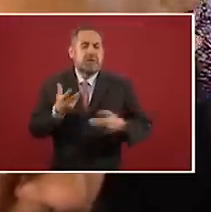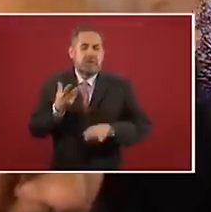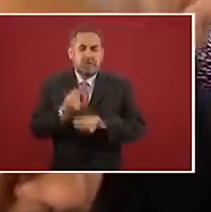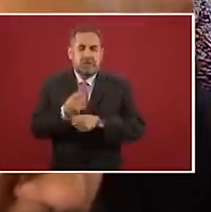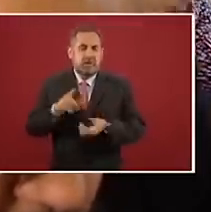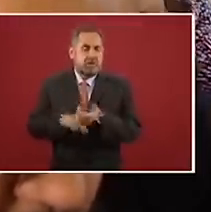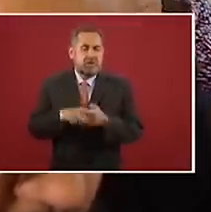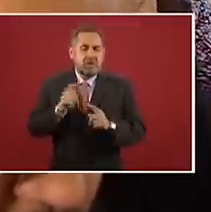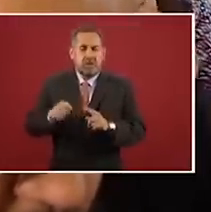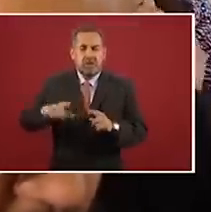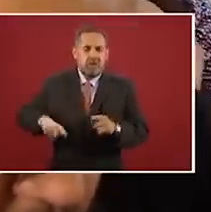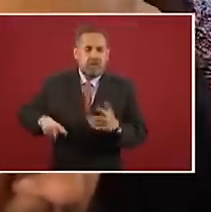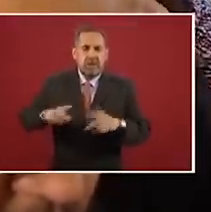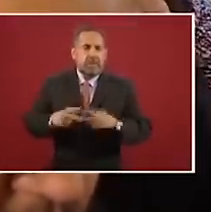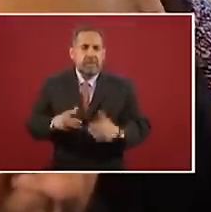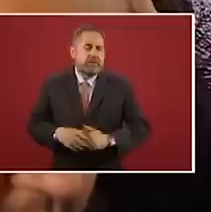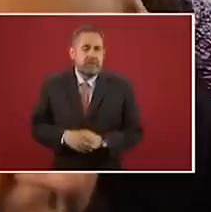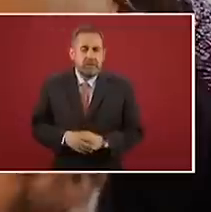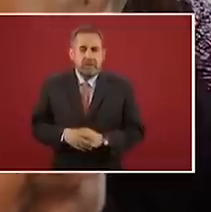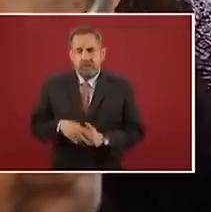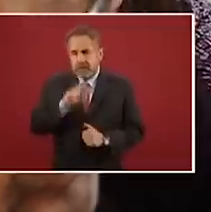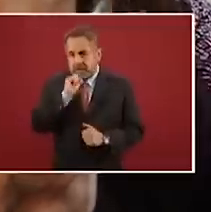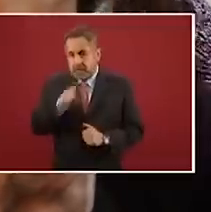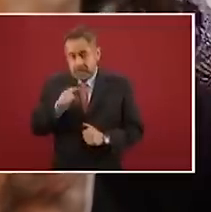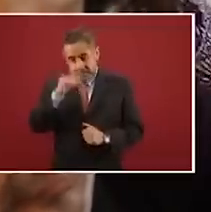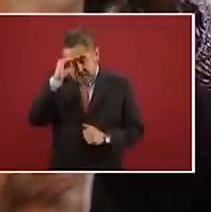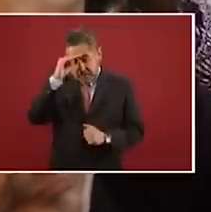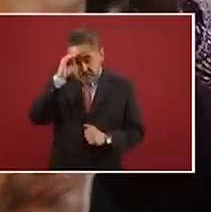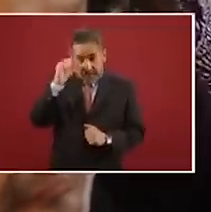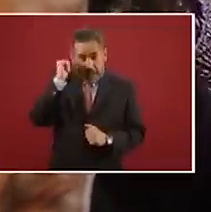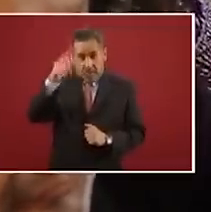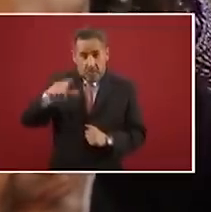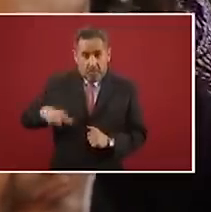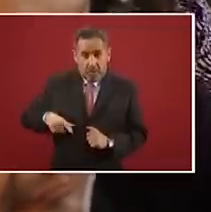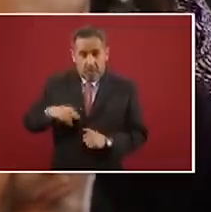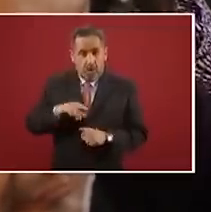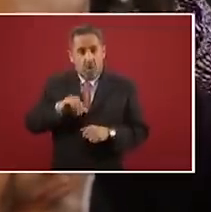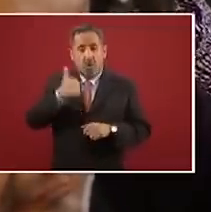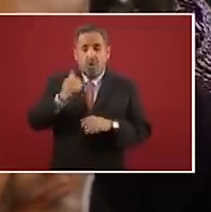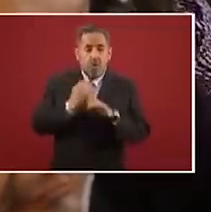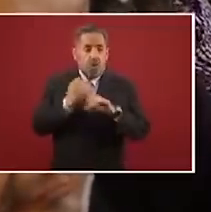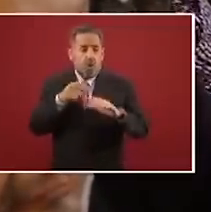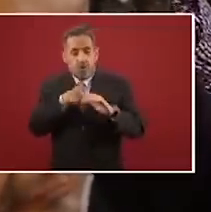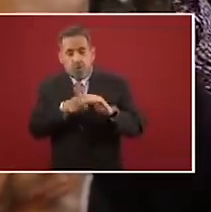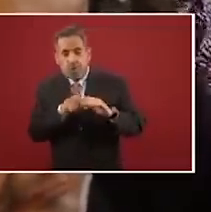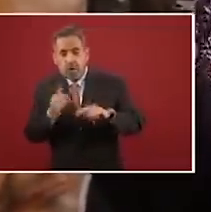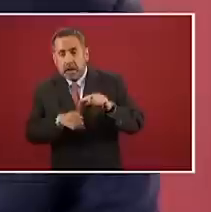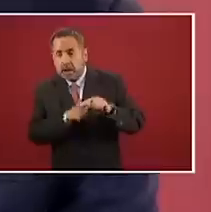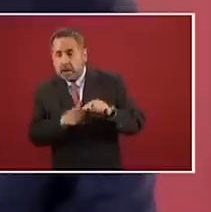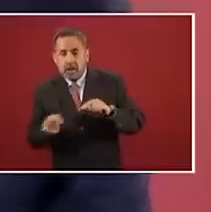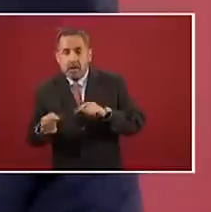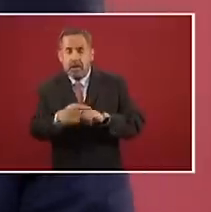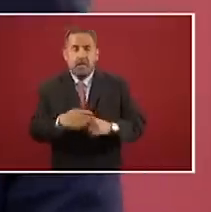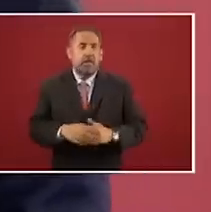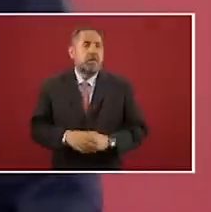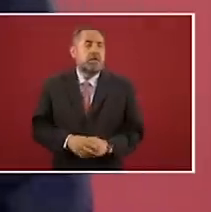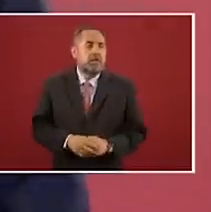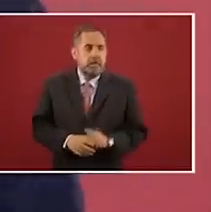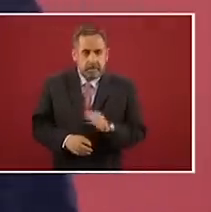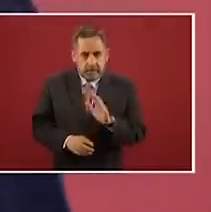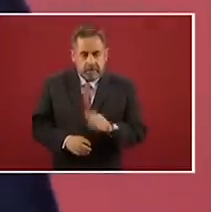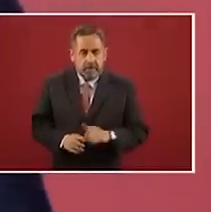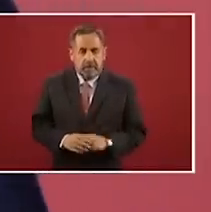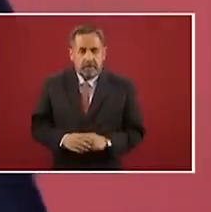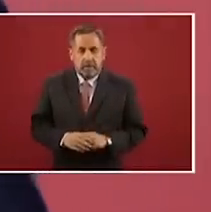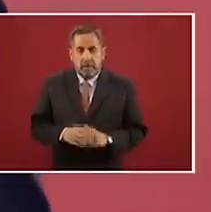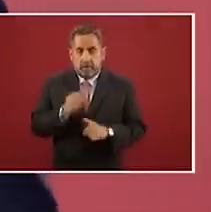tomar el gobierno? ¿Y tiene contemplado el gobierno desviar otros gasoductos? Gracias. Pues